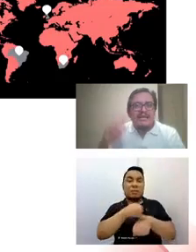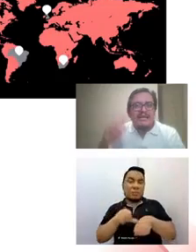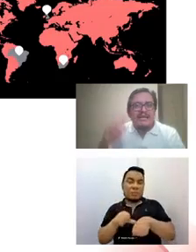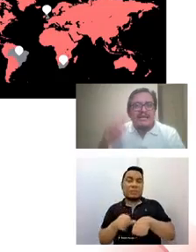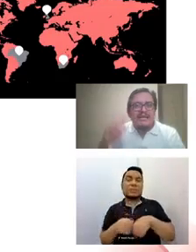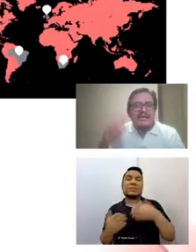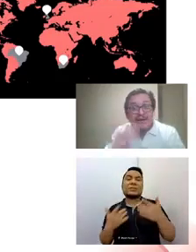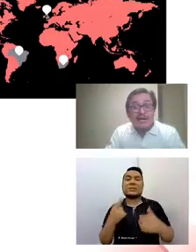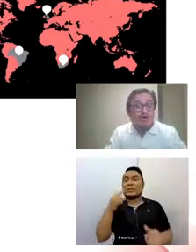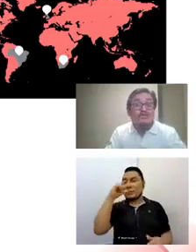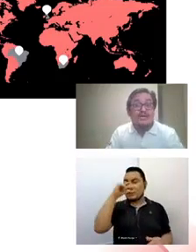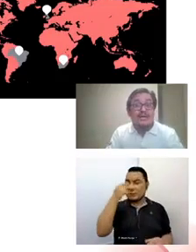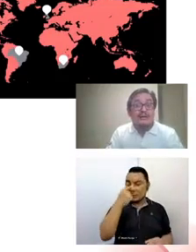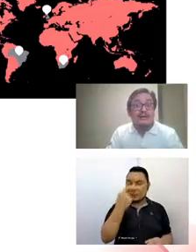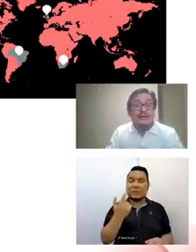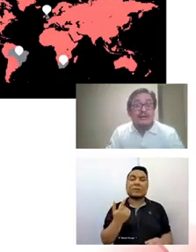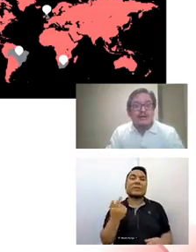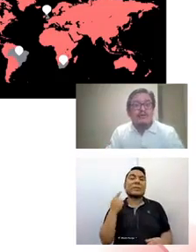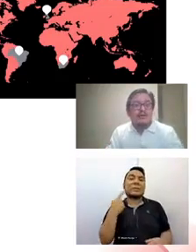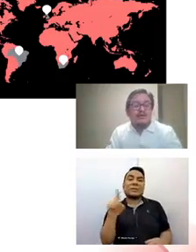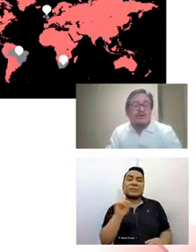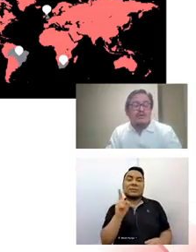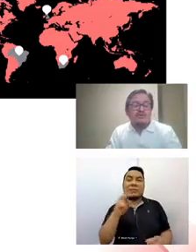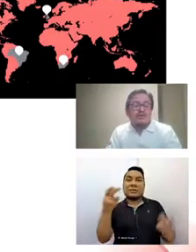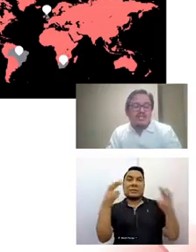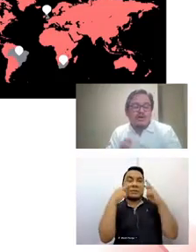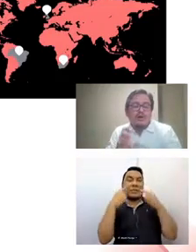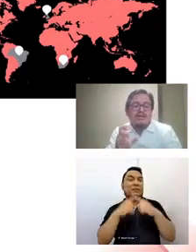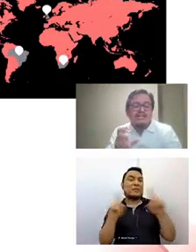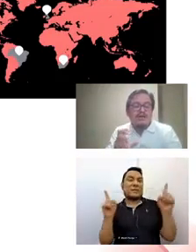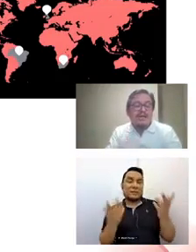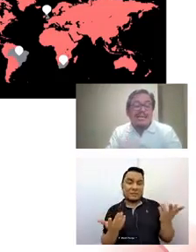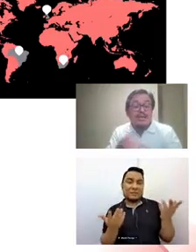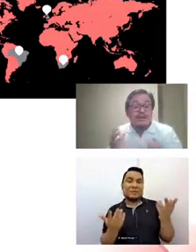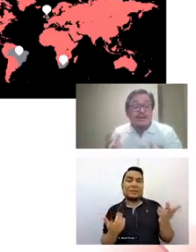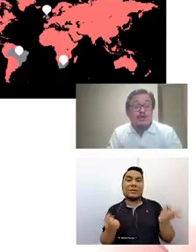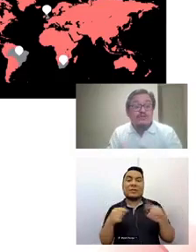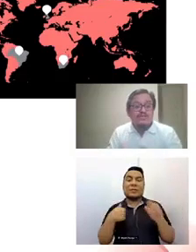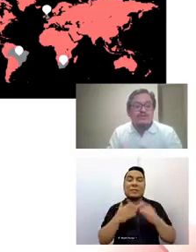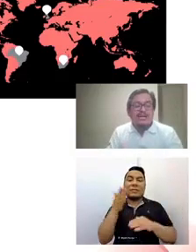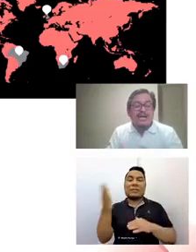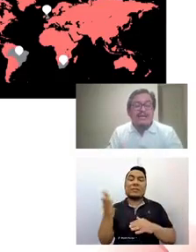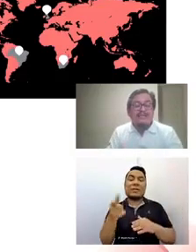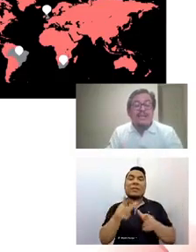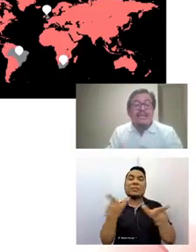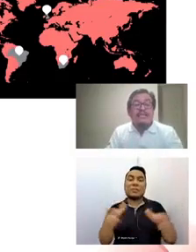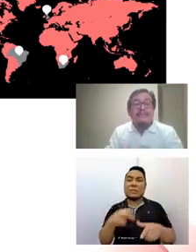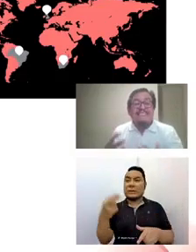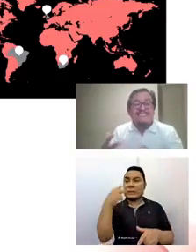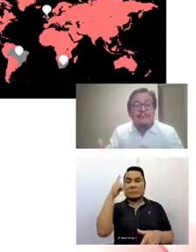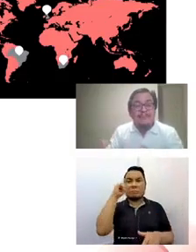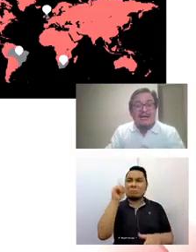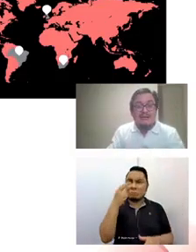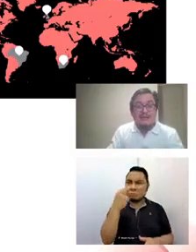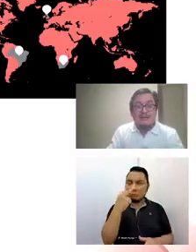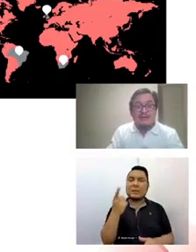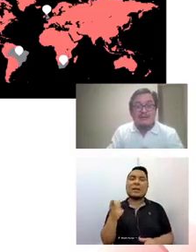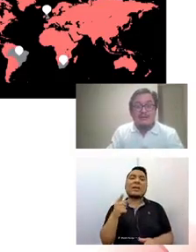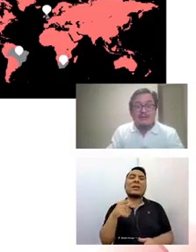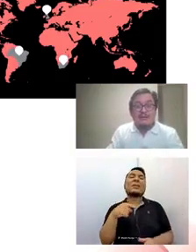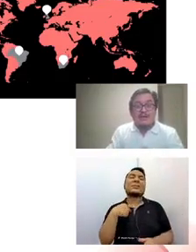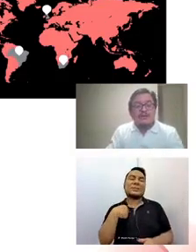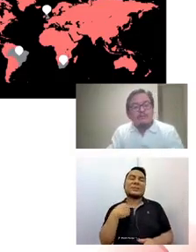operación de mis facciones, ya no me van a reconocer. Y cuando yo llego a un estado en el que ya no me reconocen, yo ya entré en la etapa de